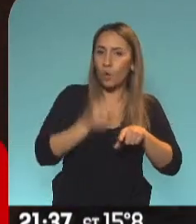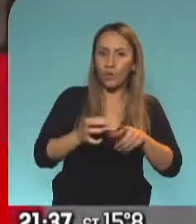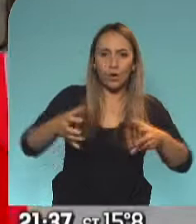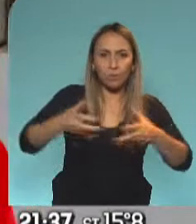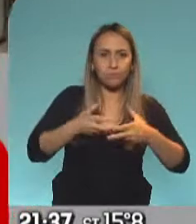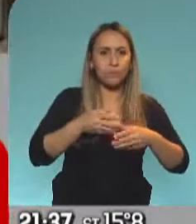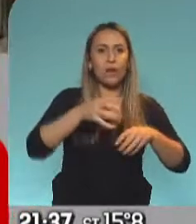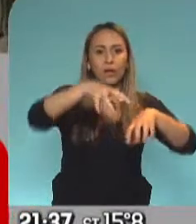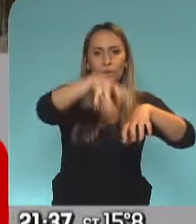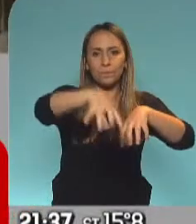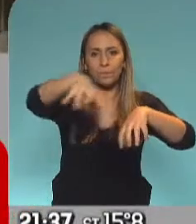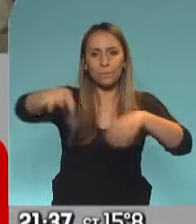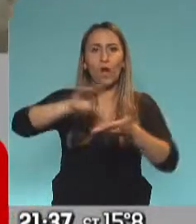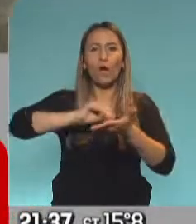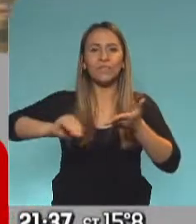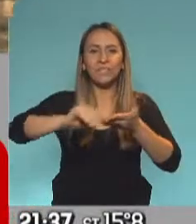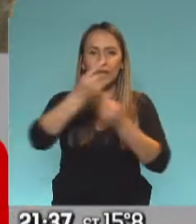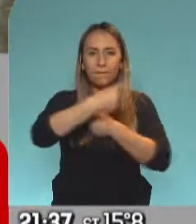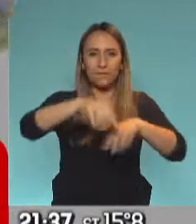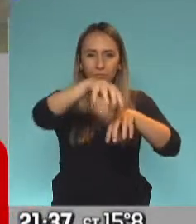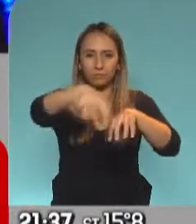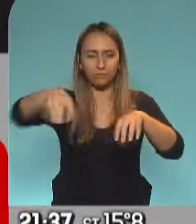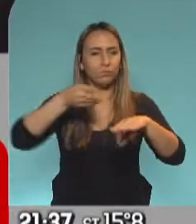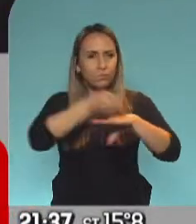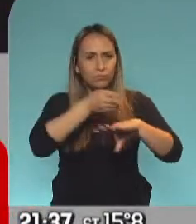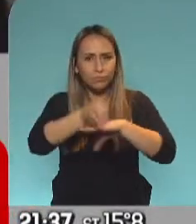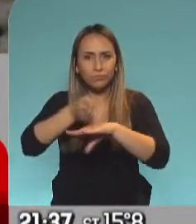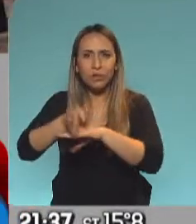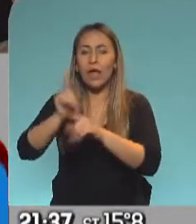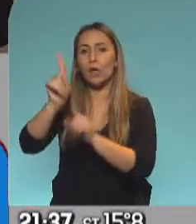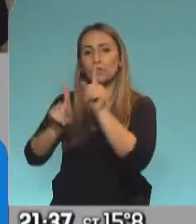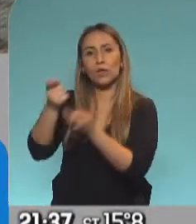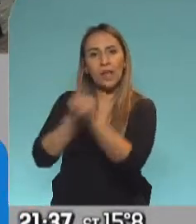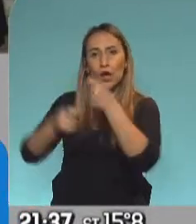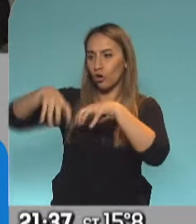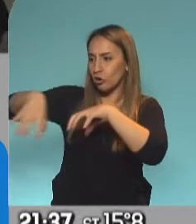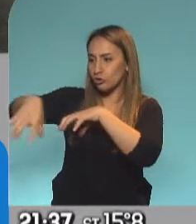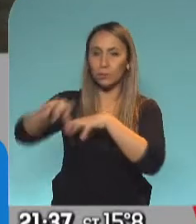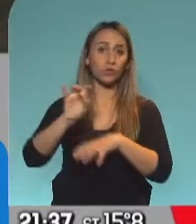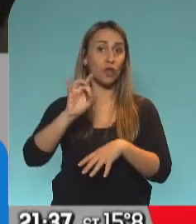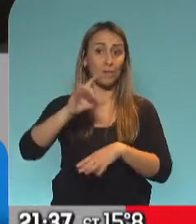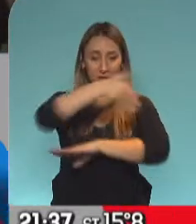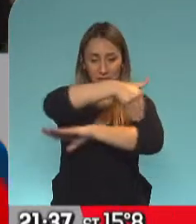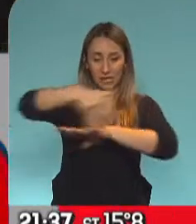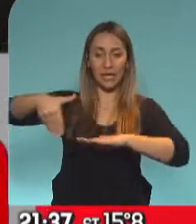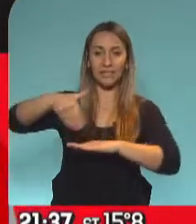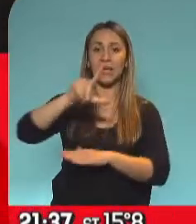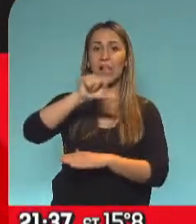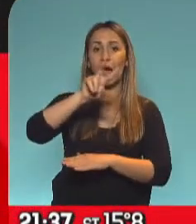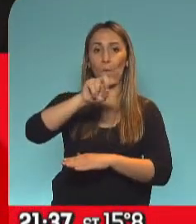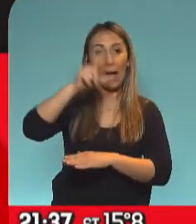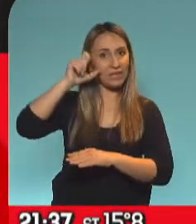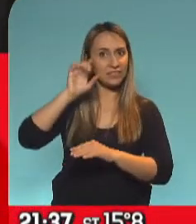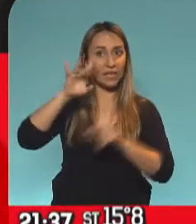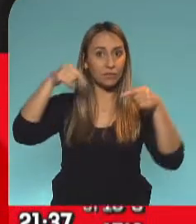allanando diferentes oficinas y también algunos negocios. No solo aquí donde estamos nosotros parados sobre la calle Lavalle, sino